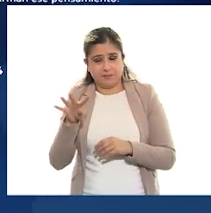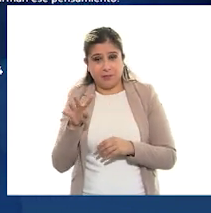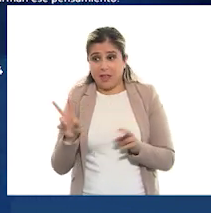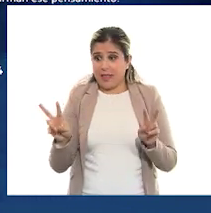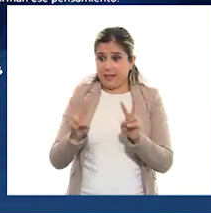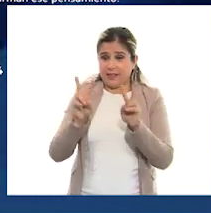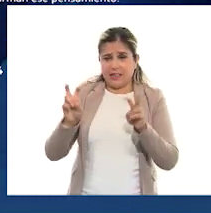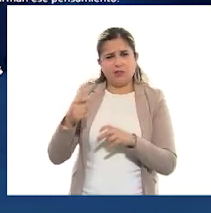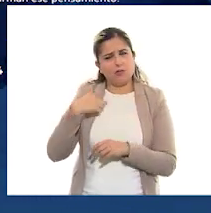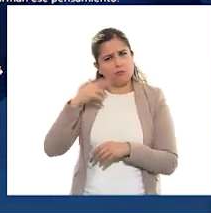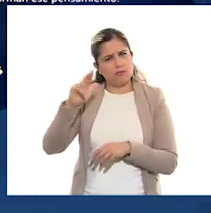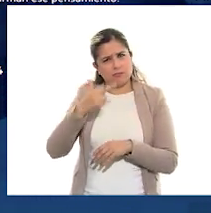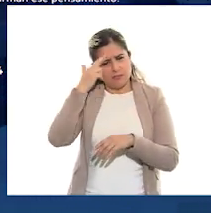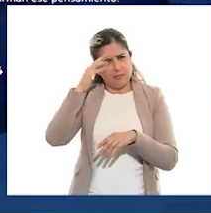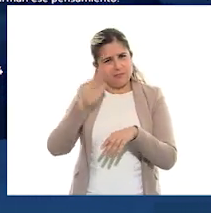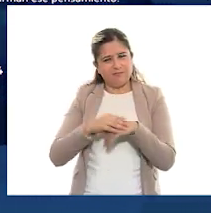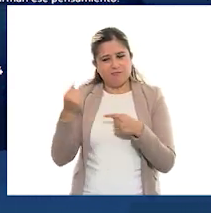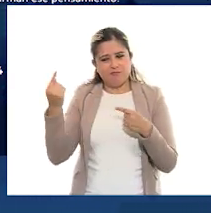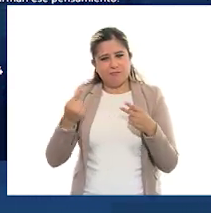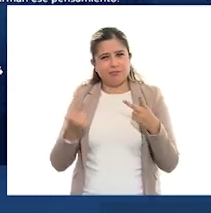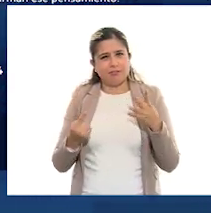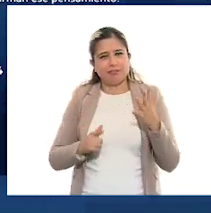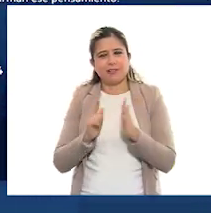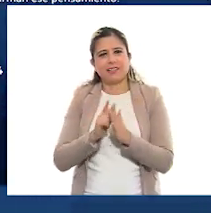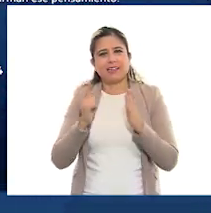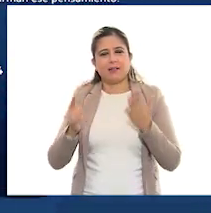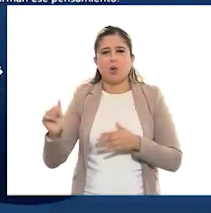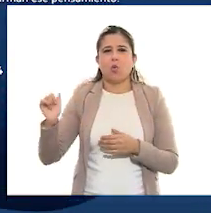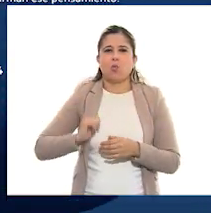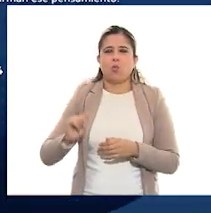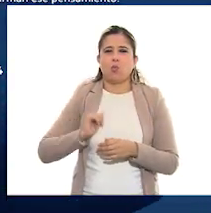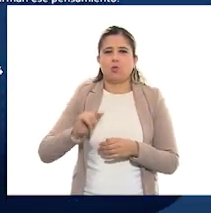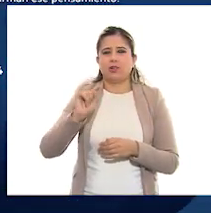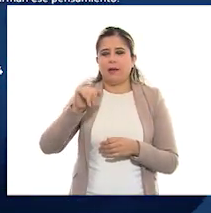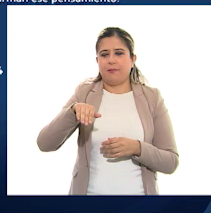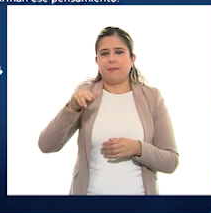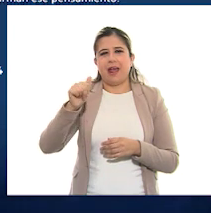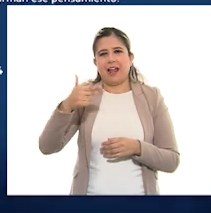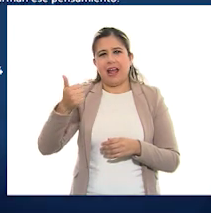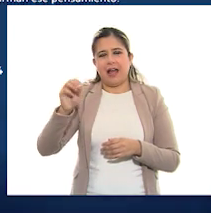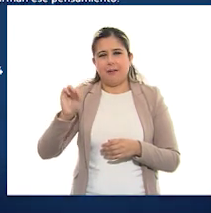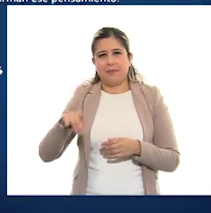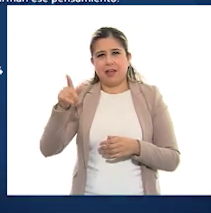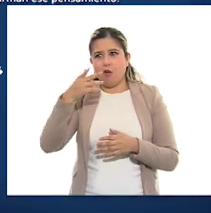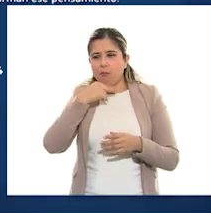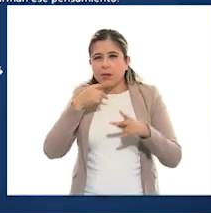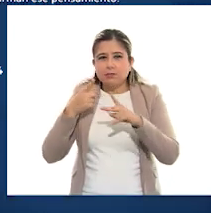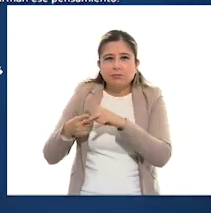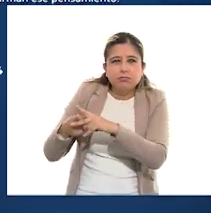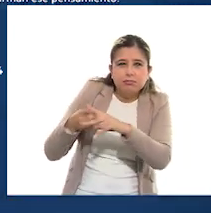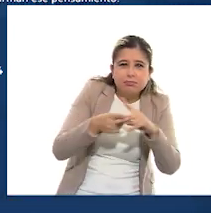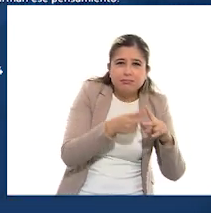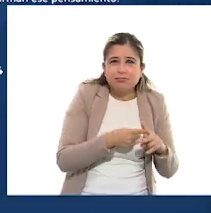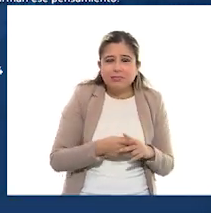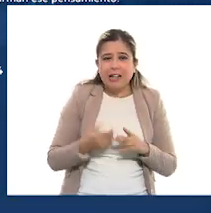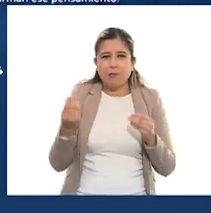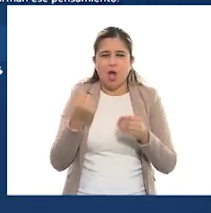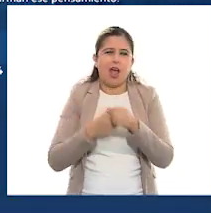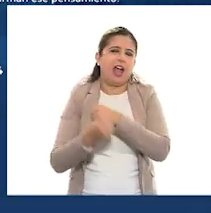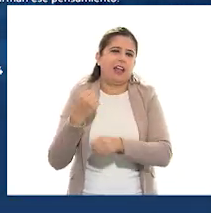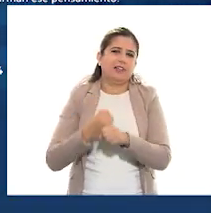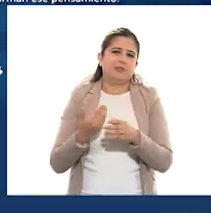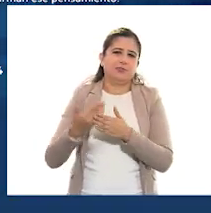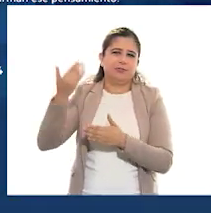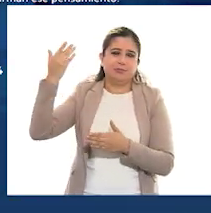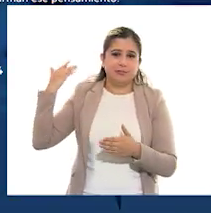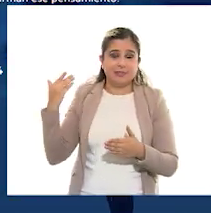título me recuerda al instructivo y ameno libro de Malvan Tahan, El hombre que calculaba, que leí hace ya demasiados años.